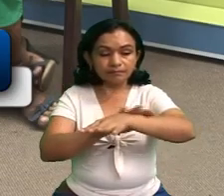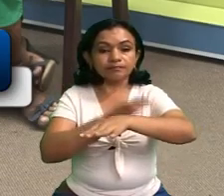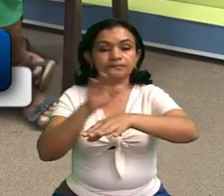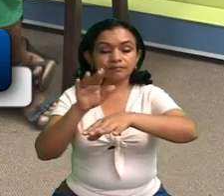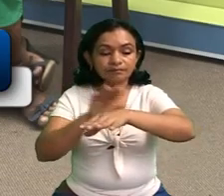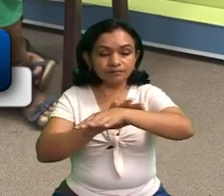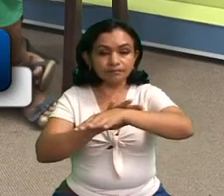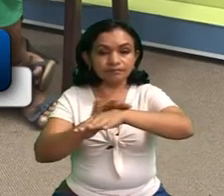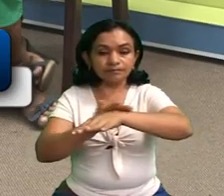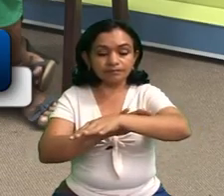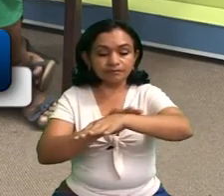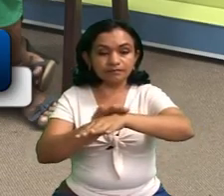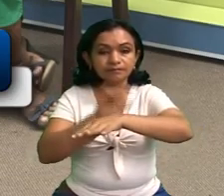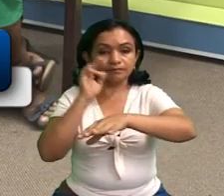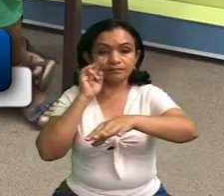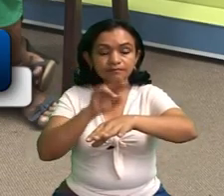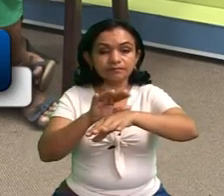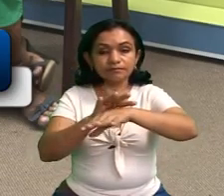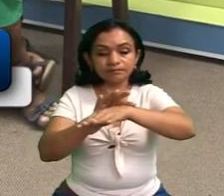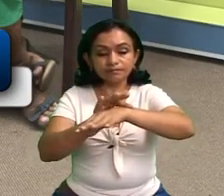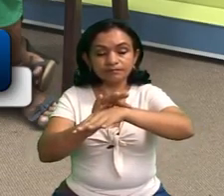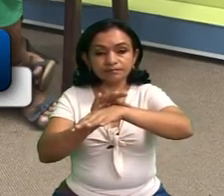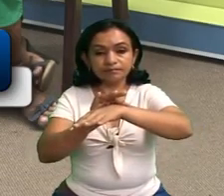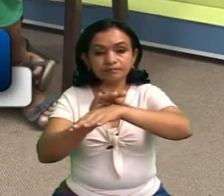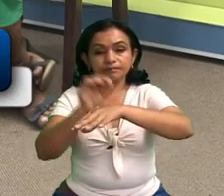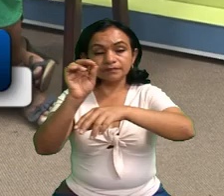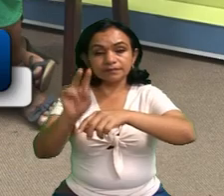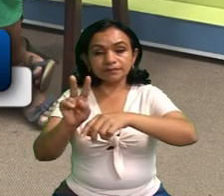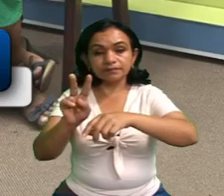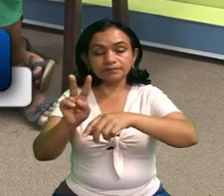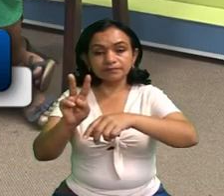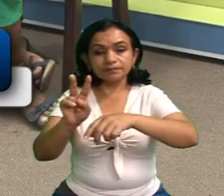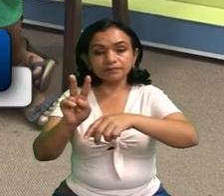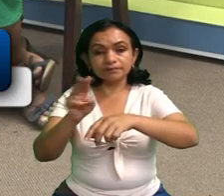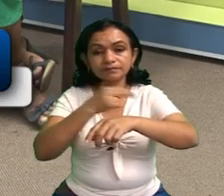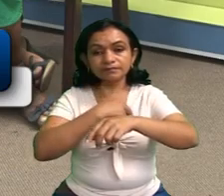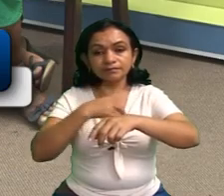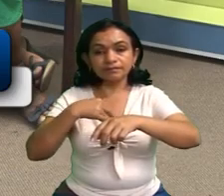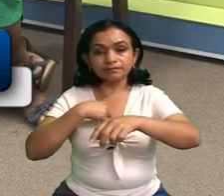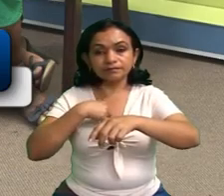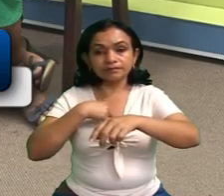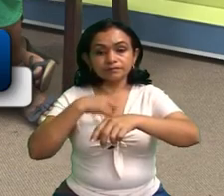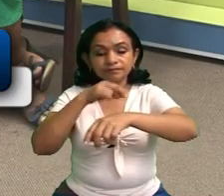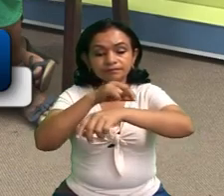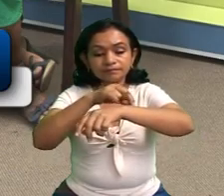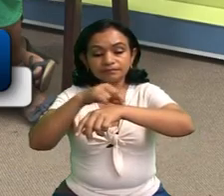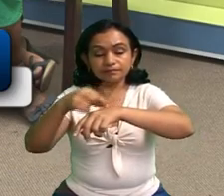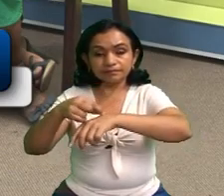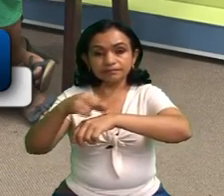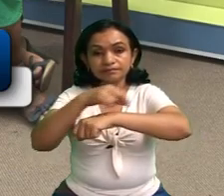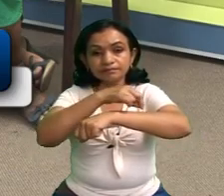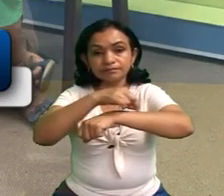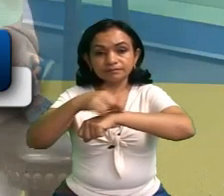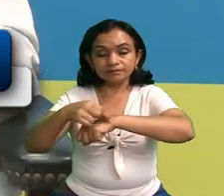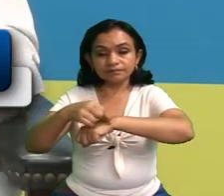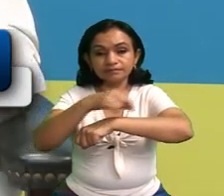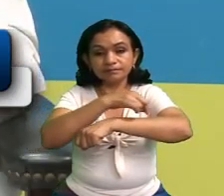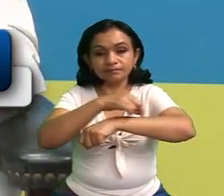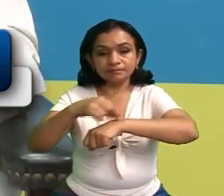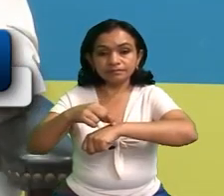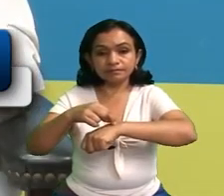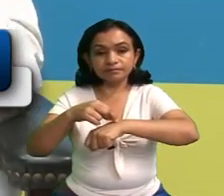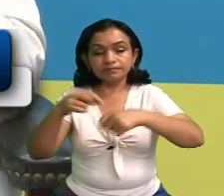la capa más superficial de la piel. Correcto, la capa más superficial de la piel. Y lo segundo, que está, lo que va a hacer es una ruptura de lo que son los colágeno